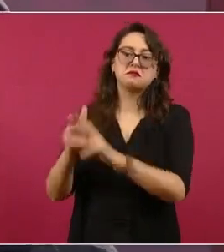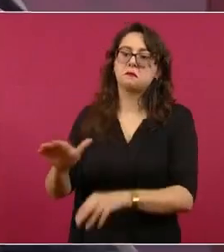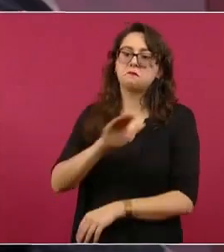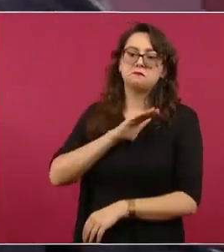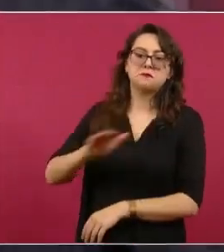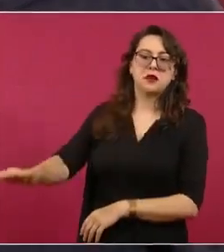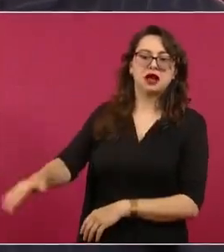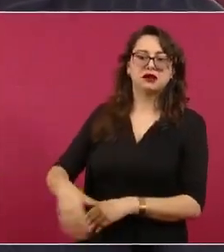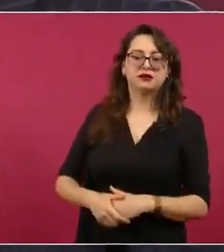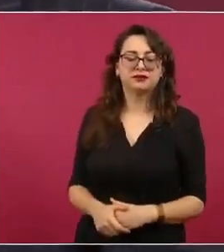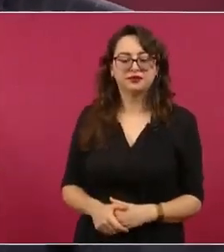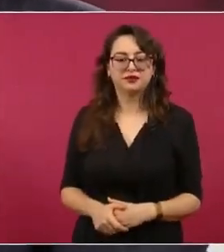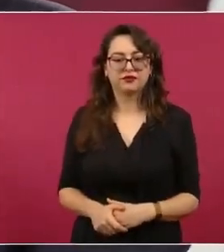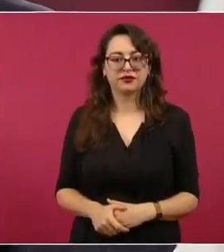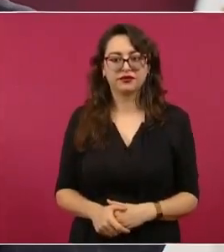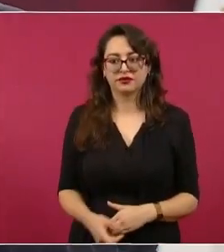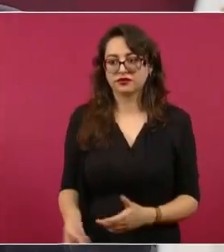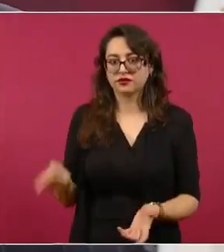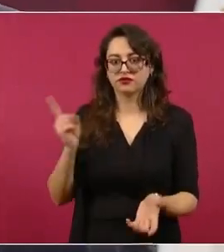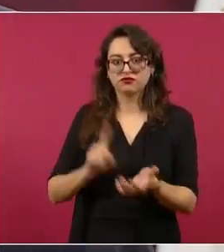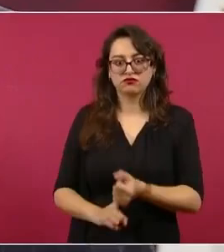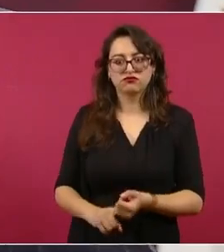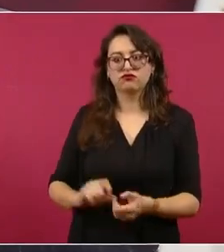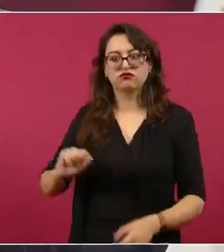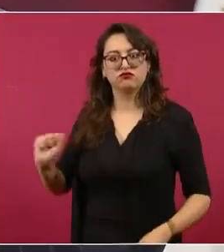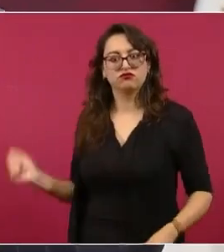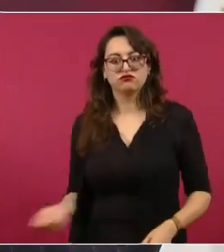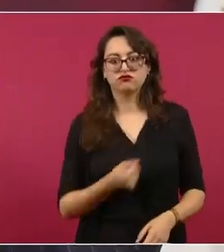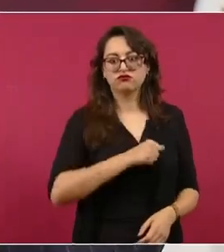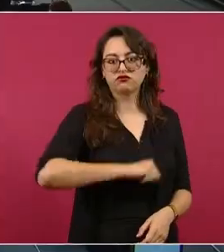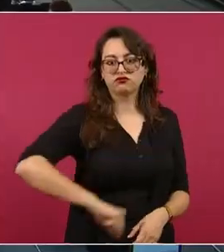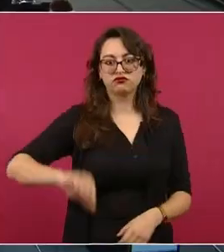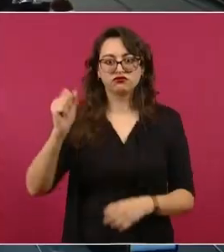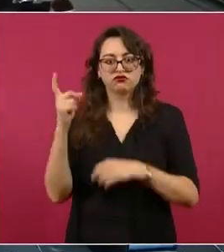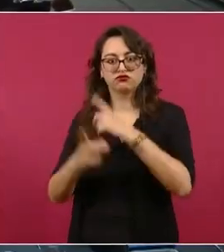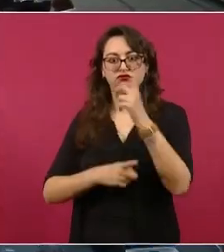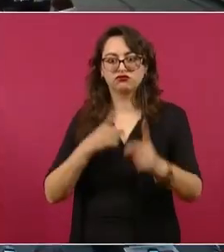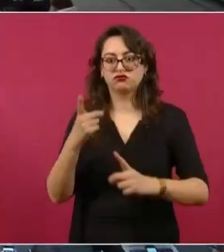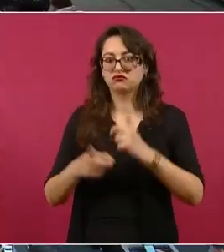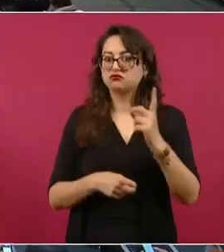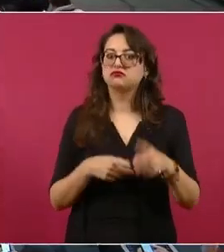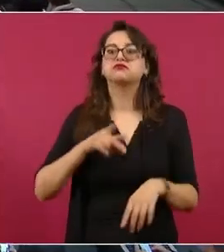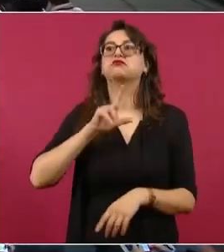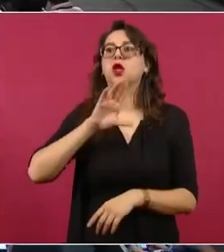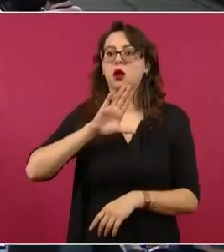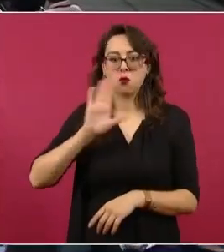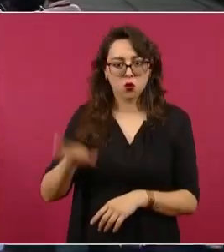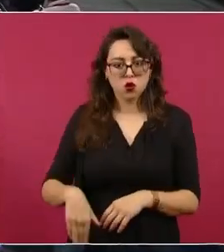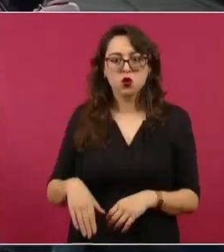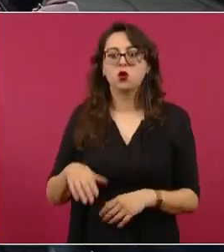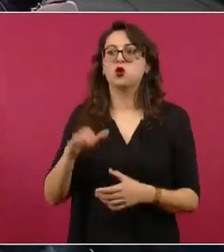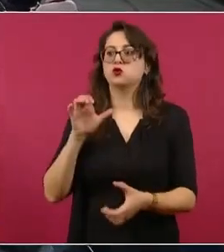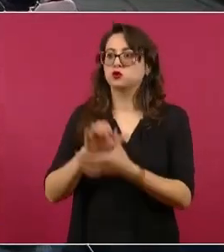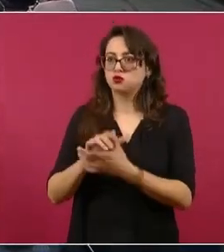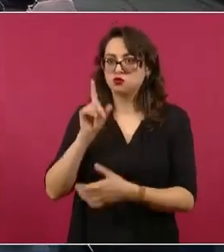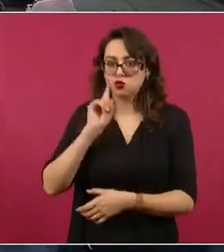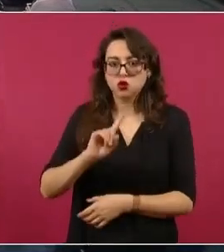iba un tenista, el Pelón Osuna, y él iba con su